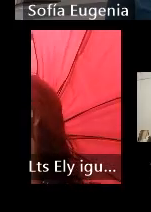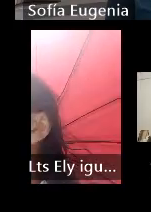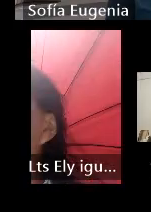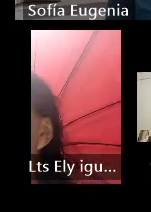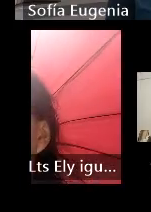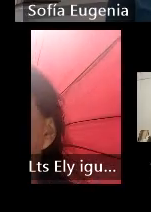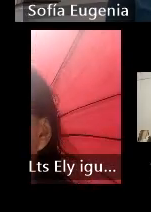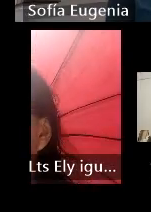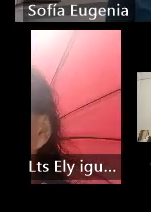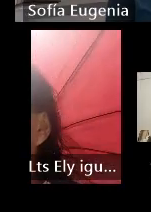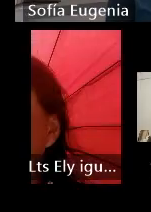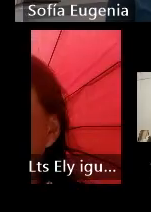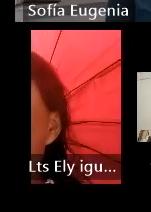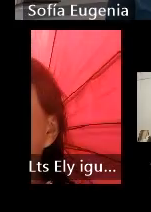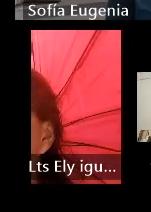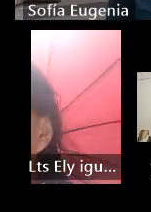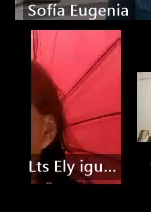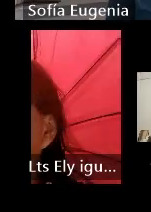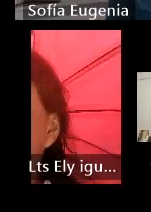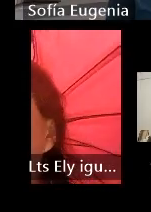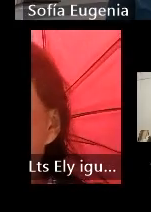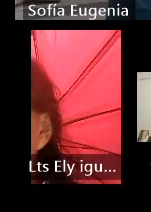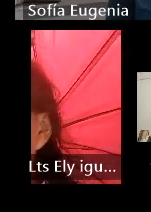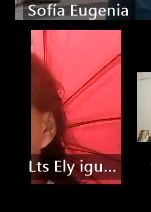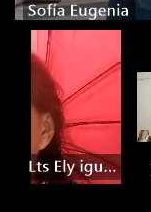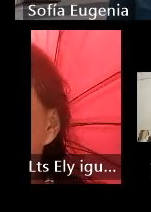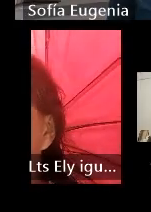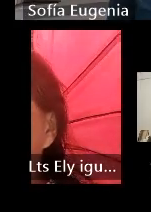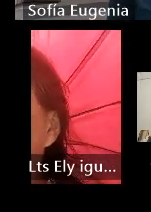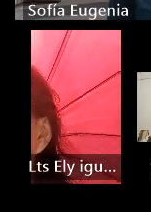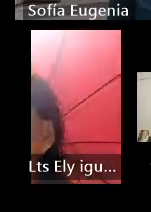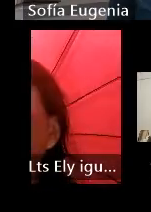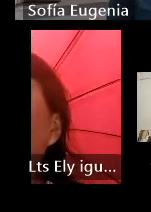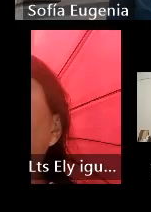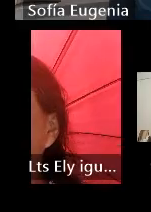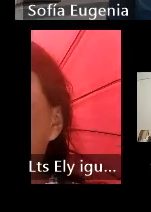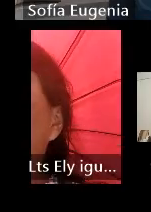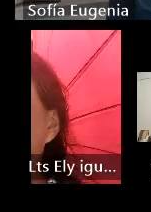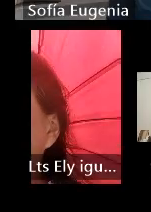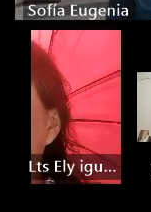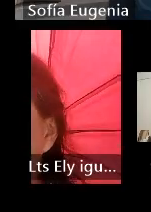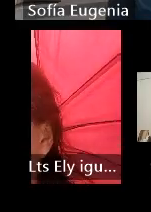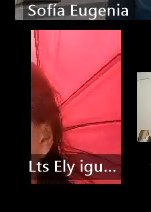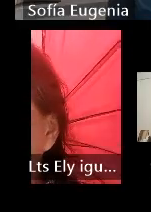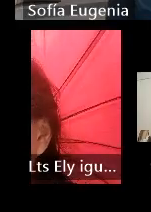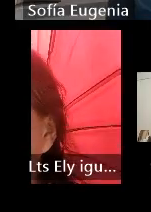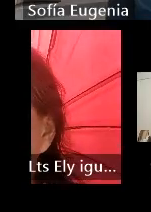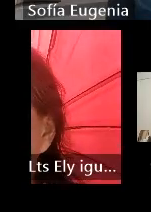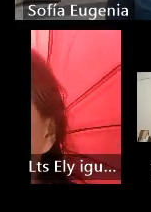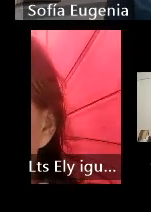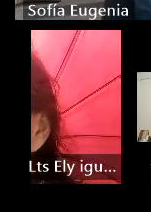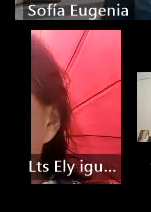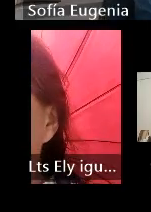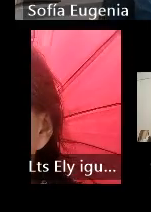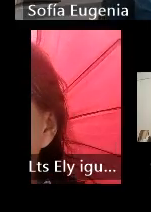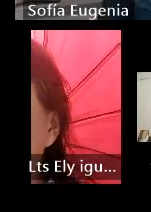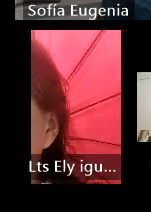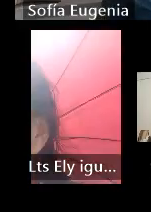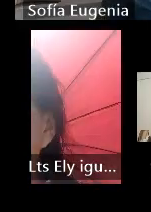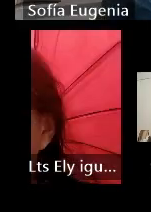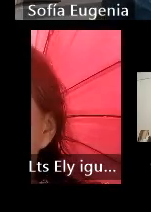institución, pero para cuestiones físicas, por higiene, por identificar, oye, pues es el cirujano,